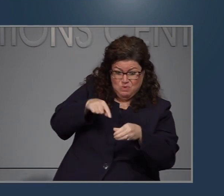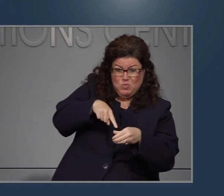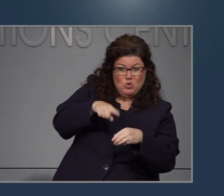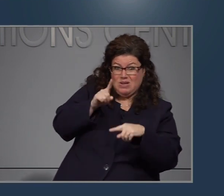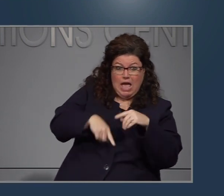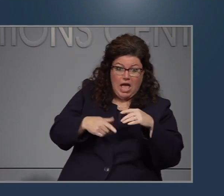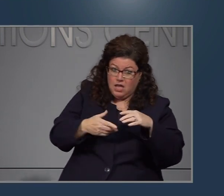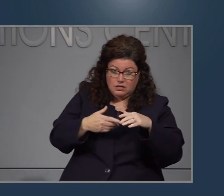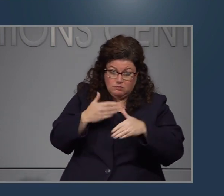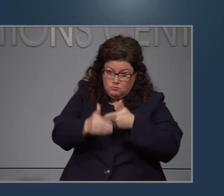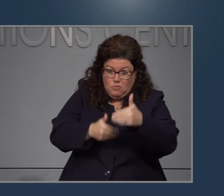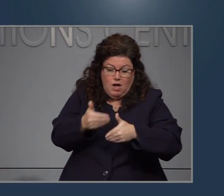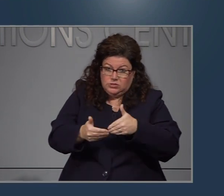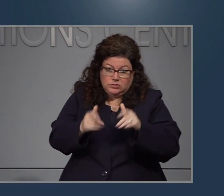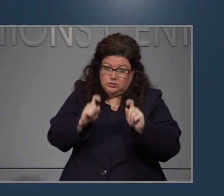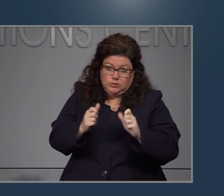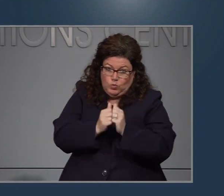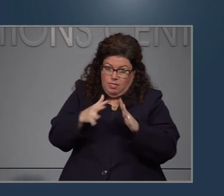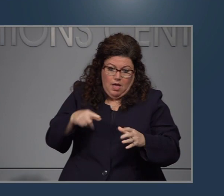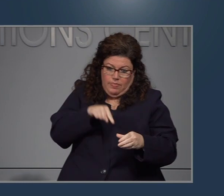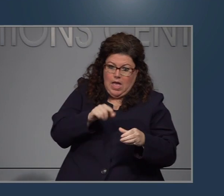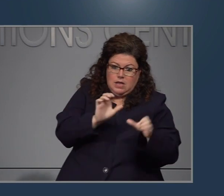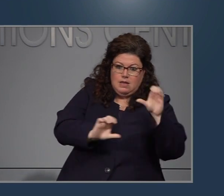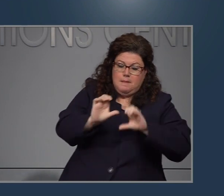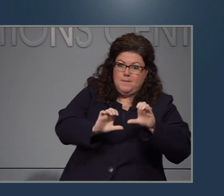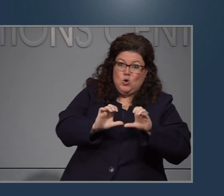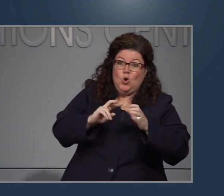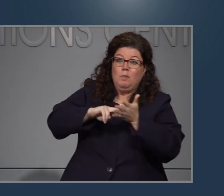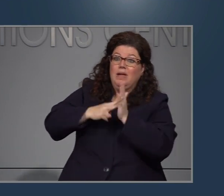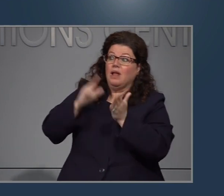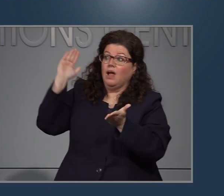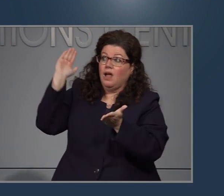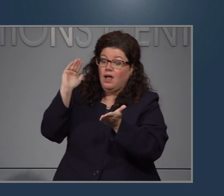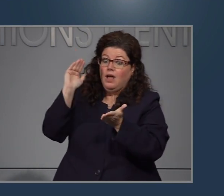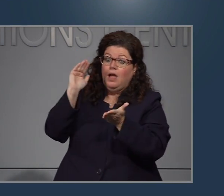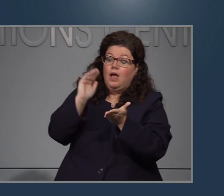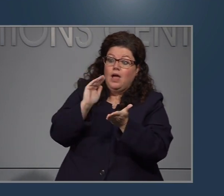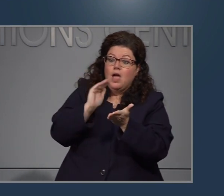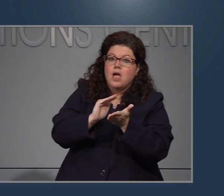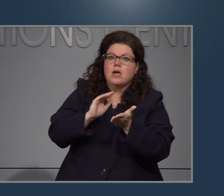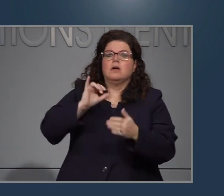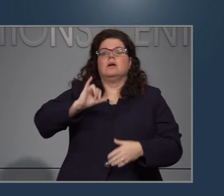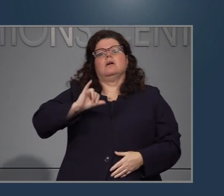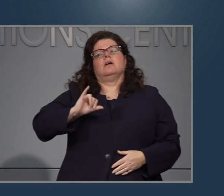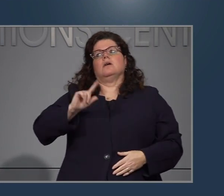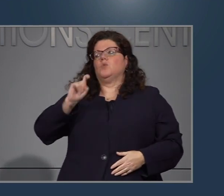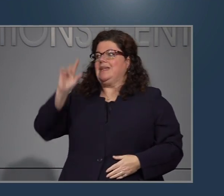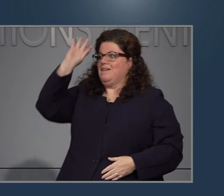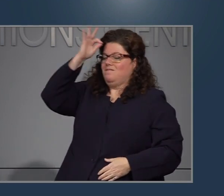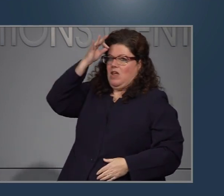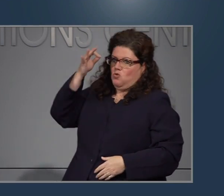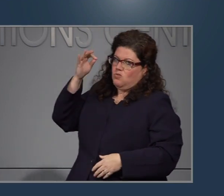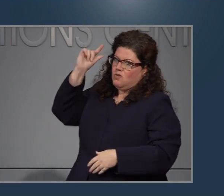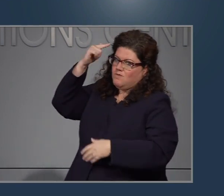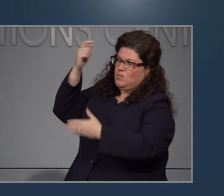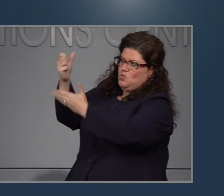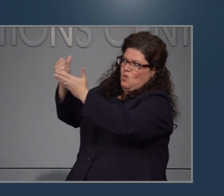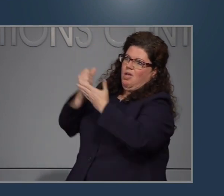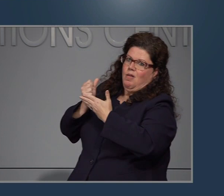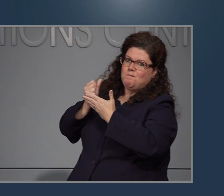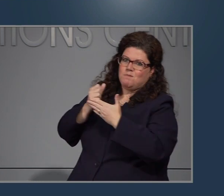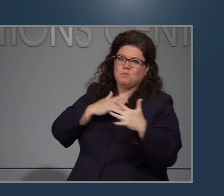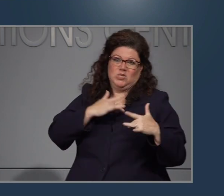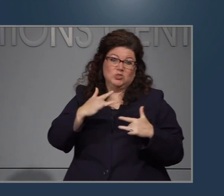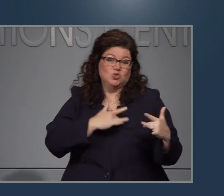reagentes, que son una sustancia química importante para las pruebas. Necesitamos proveedores y el gobierno federal para que trabaje con nosotros y resolver